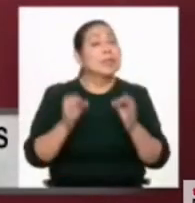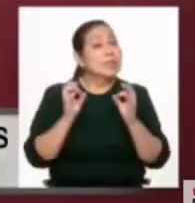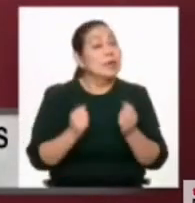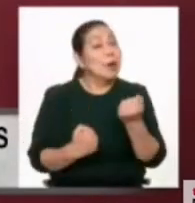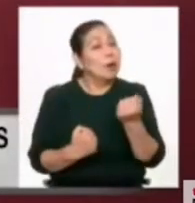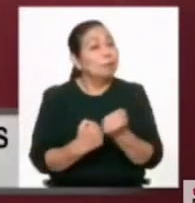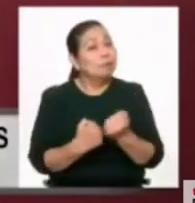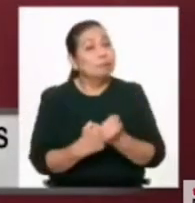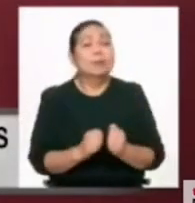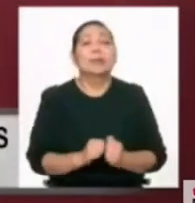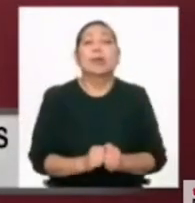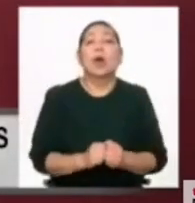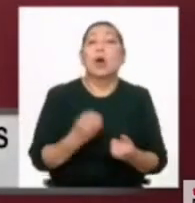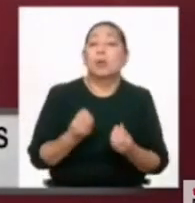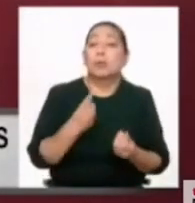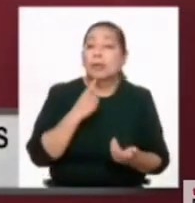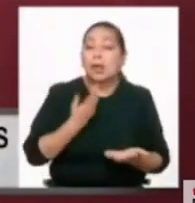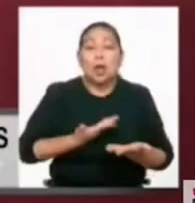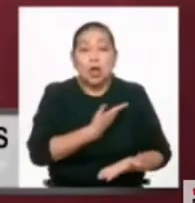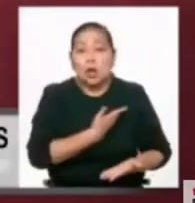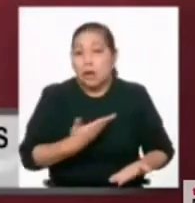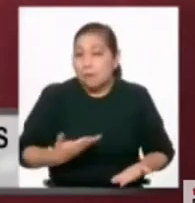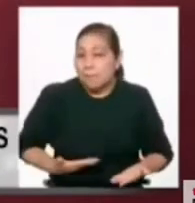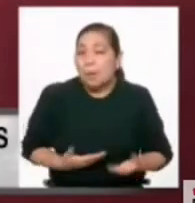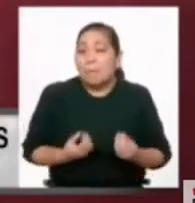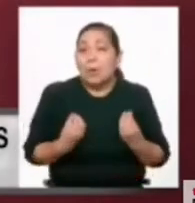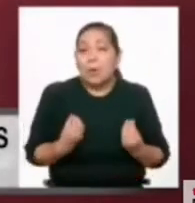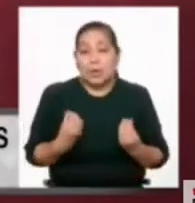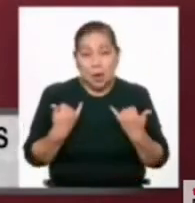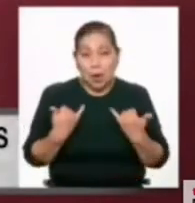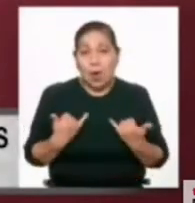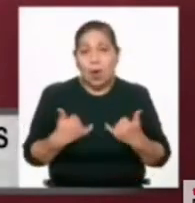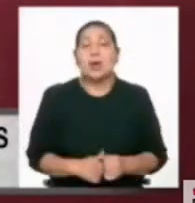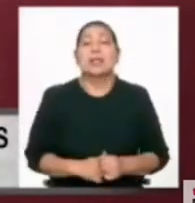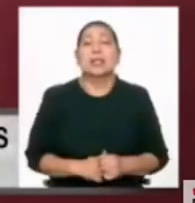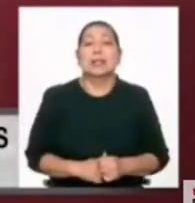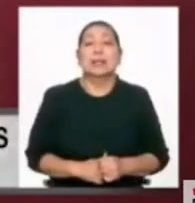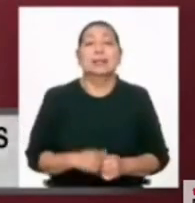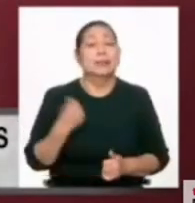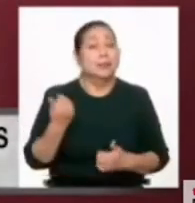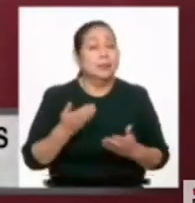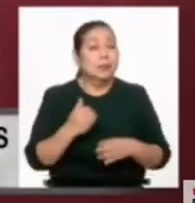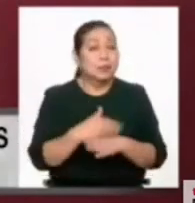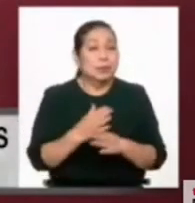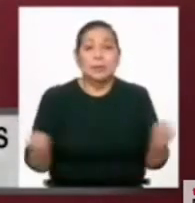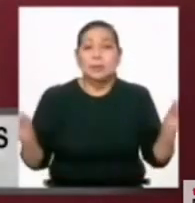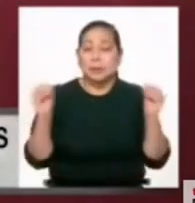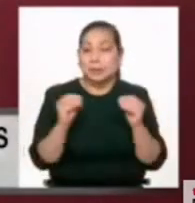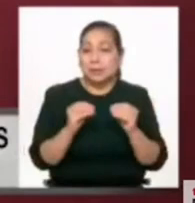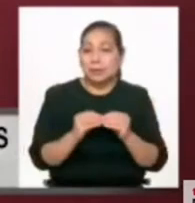siempre colaborativa como instancias de gobierno, porque hoy con la inminente